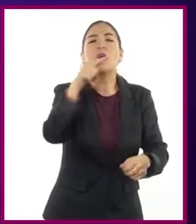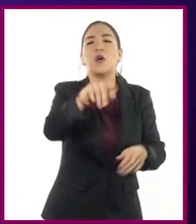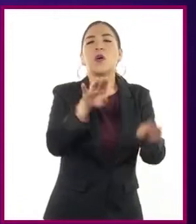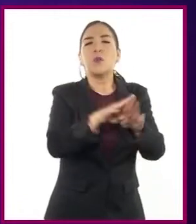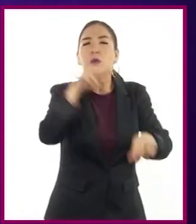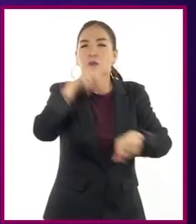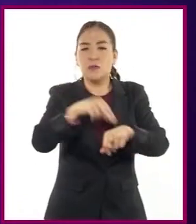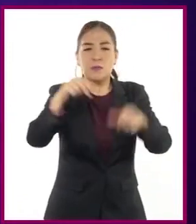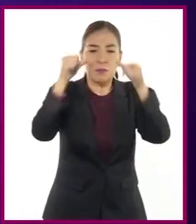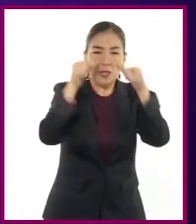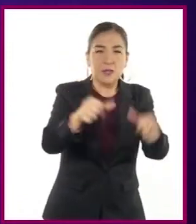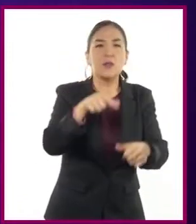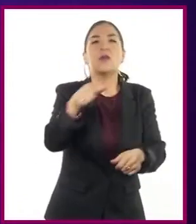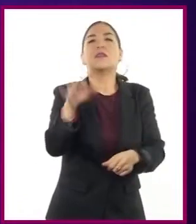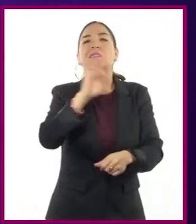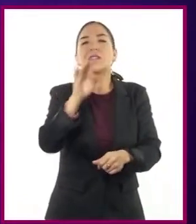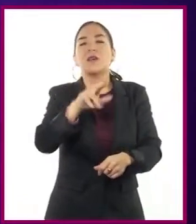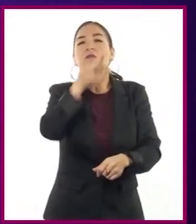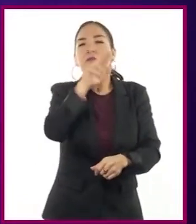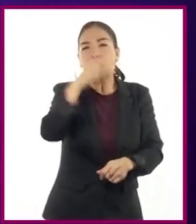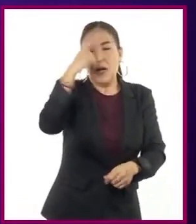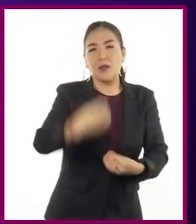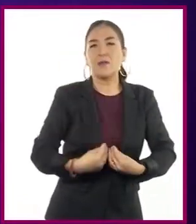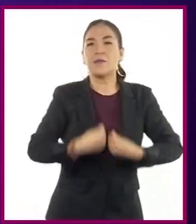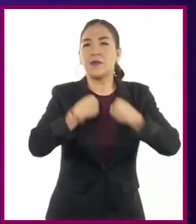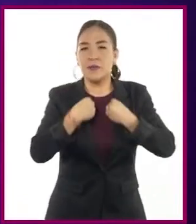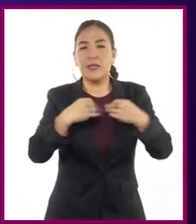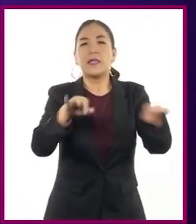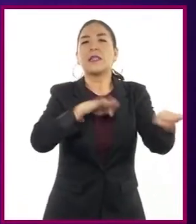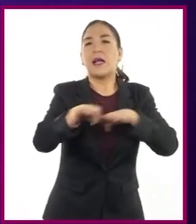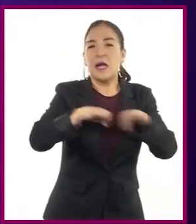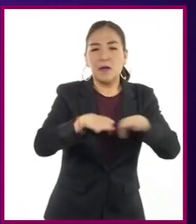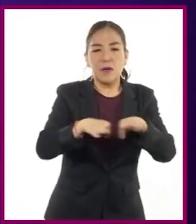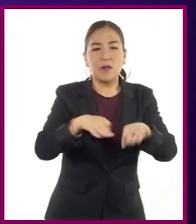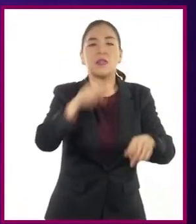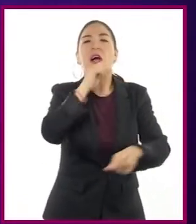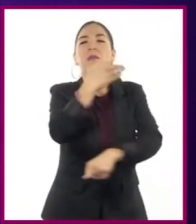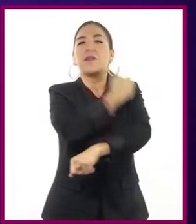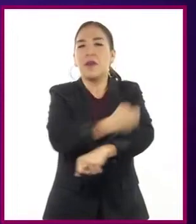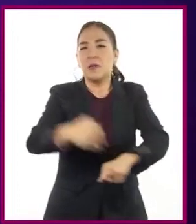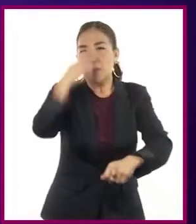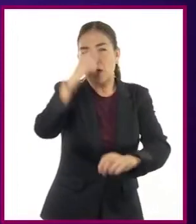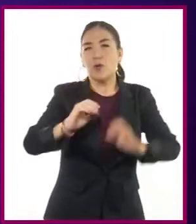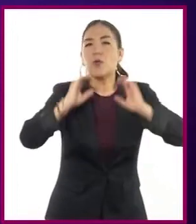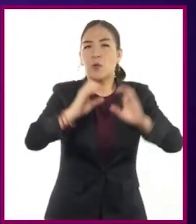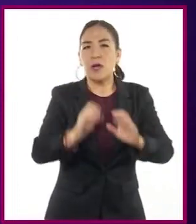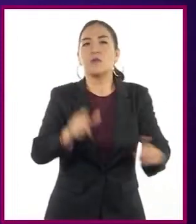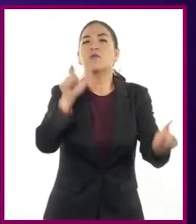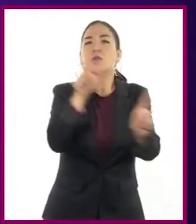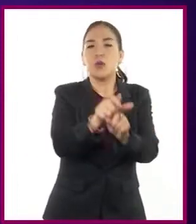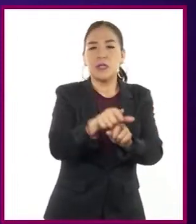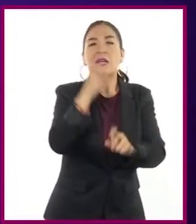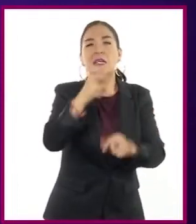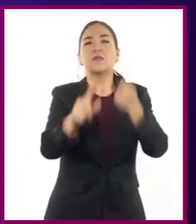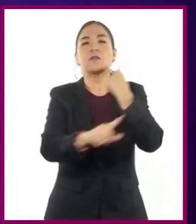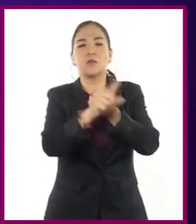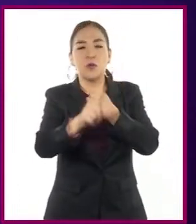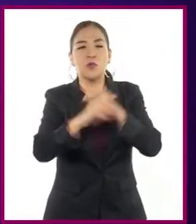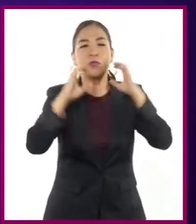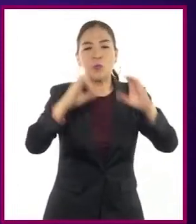médico, cuando nos procuramos un lugar para vivir, un trabajo, una familia que nos cuide y nos proteja y a la cual cuidar y